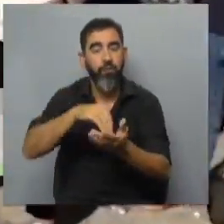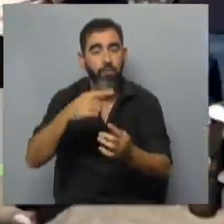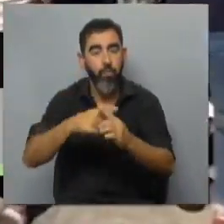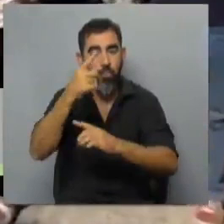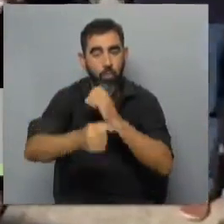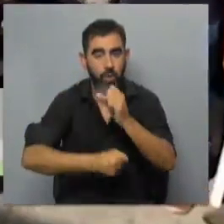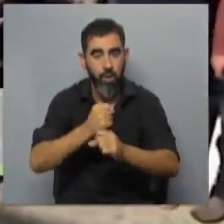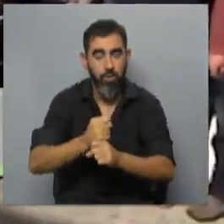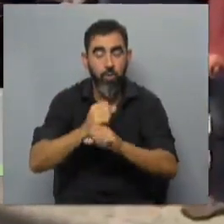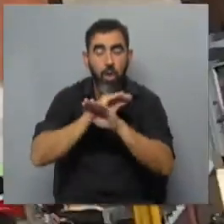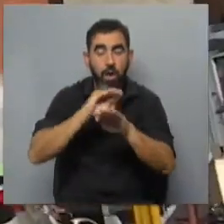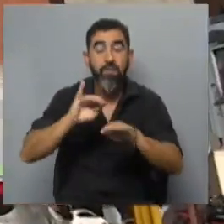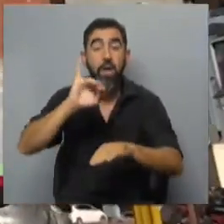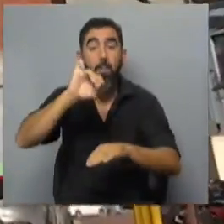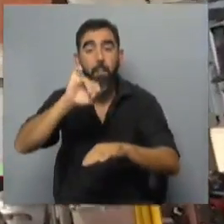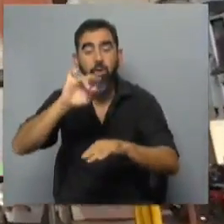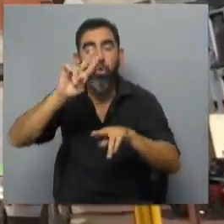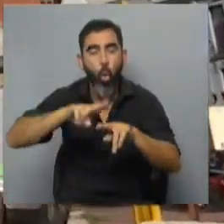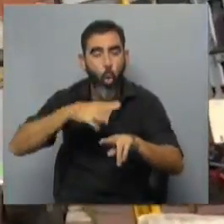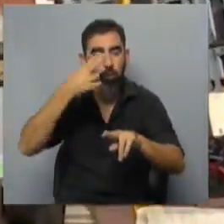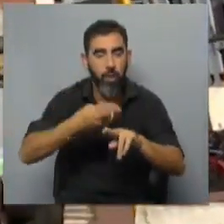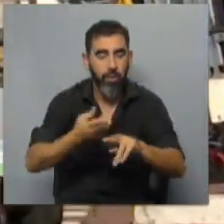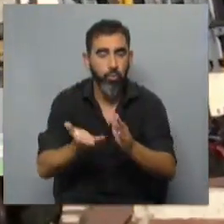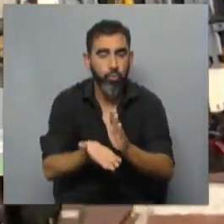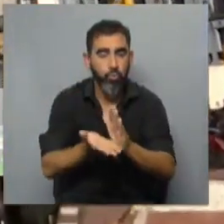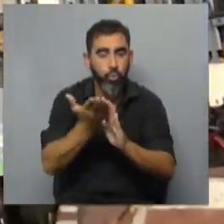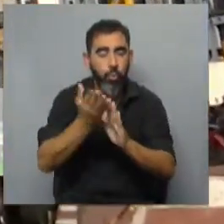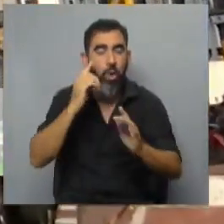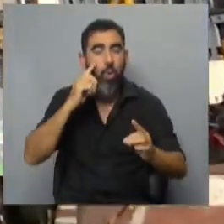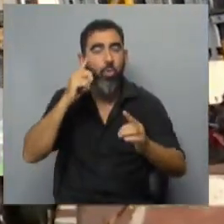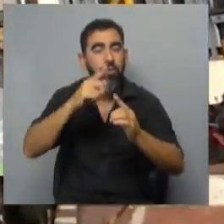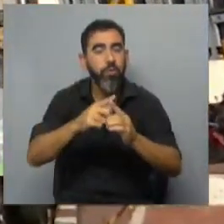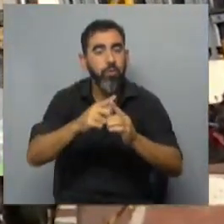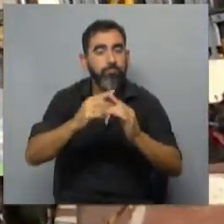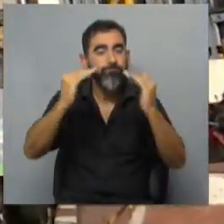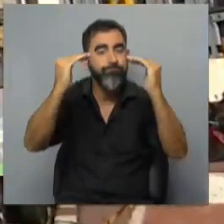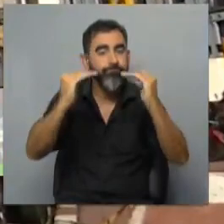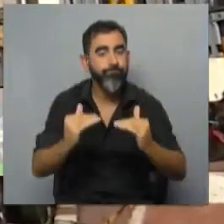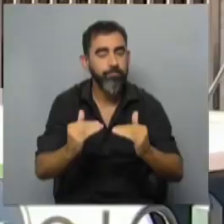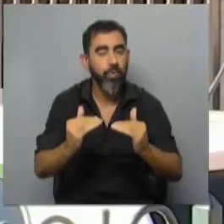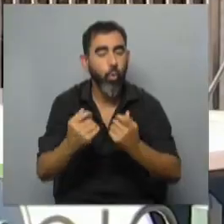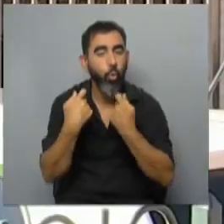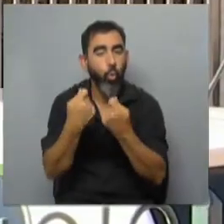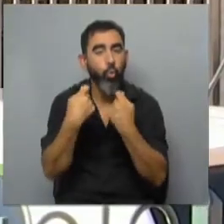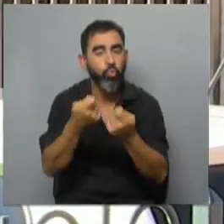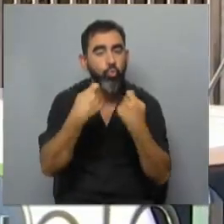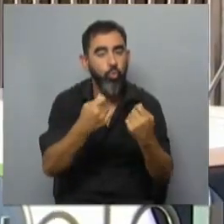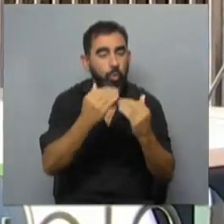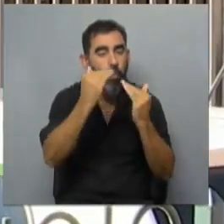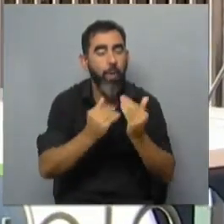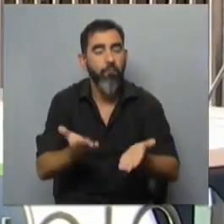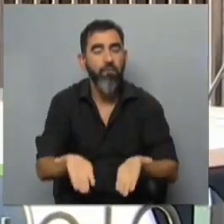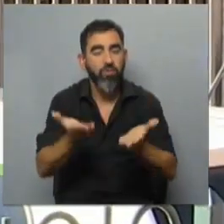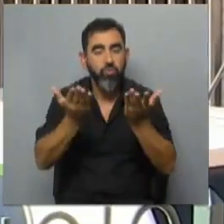y anunció que en mayo habrá una nueva suba el objetivo es desestimular el consumo para rebajar la